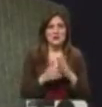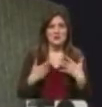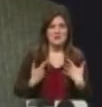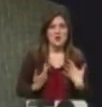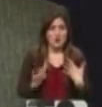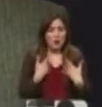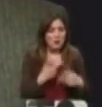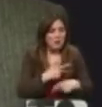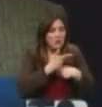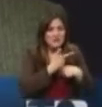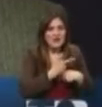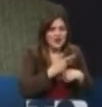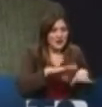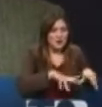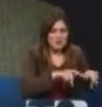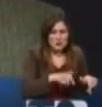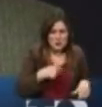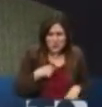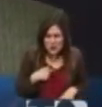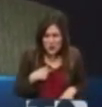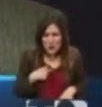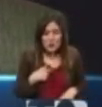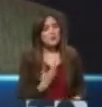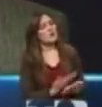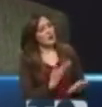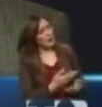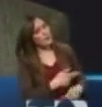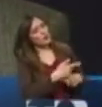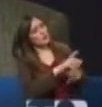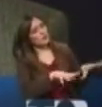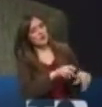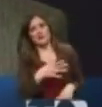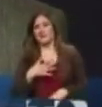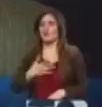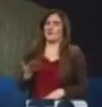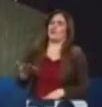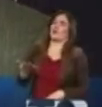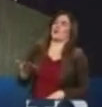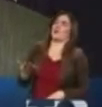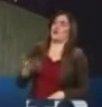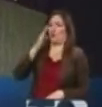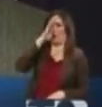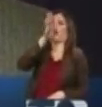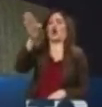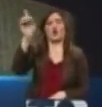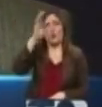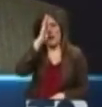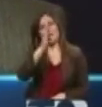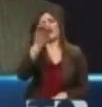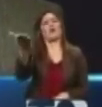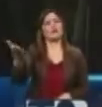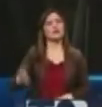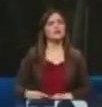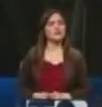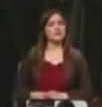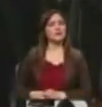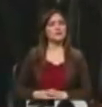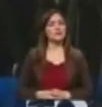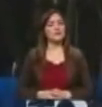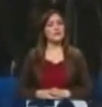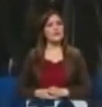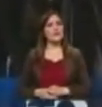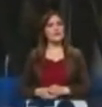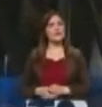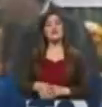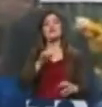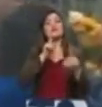no me reclamen lealtad. El momento en que me dicen proteja a la gente corrupta, no me reclamen lealtad, por favor. Y su voluntad